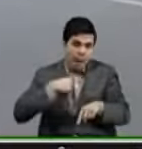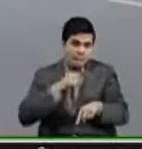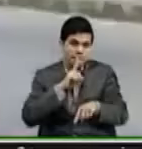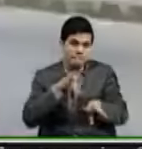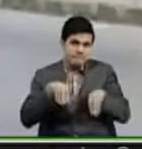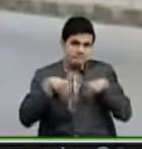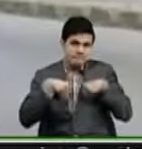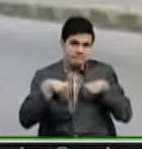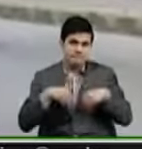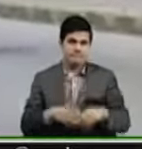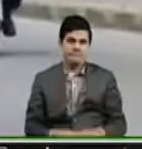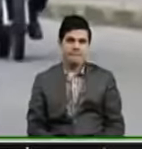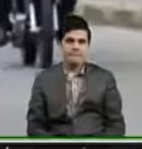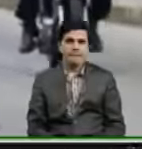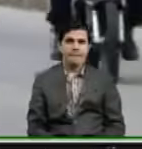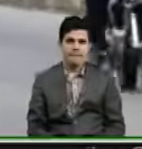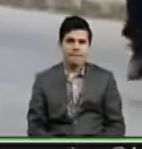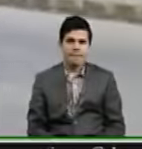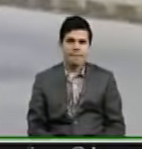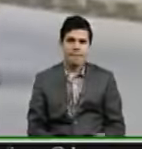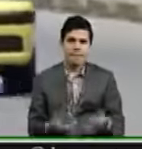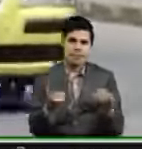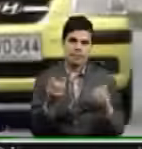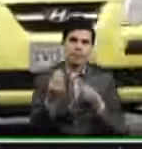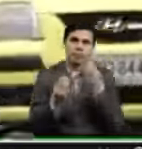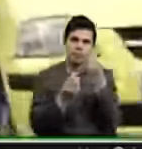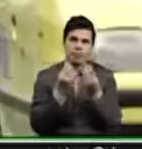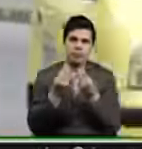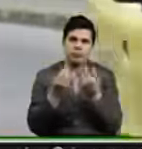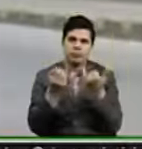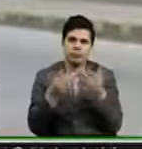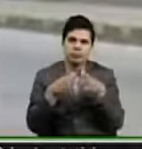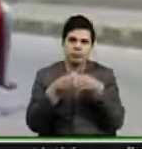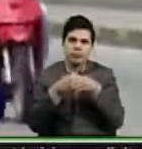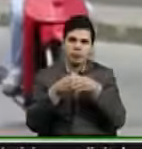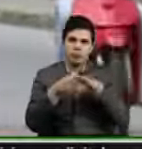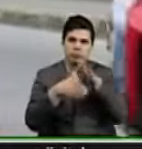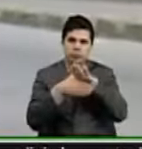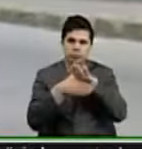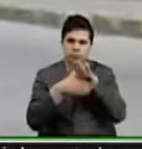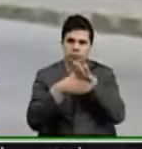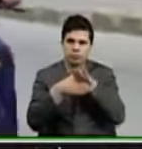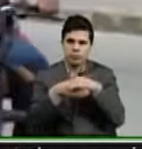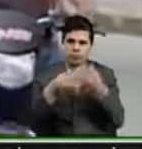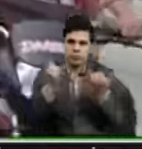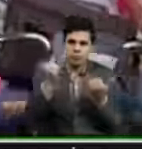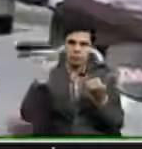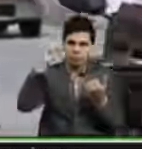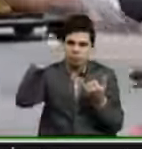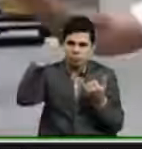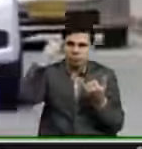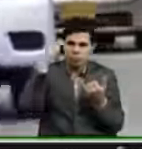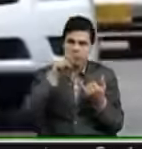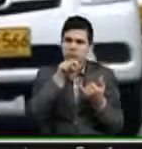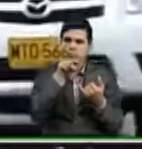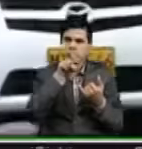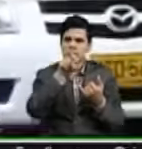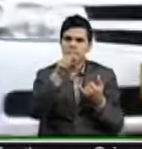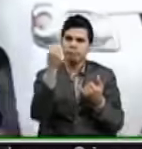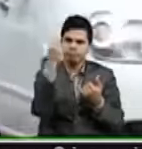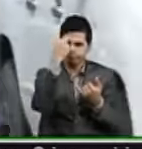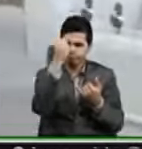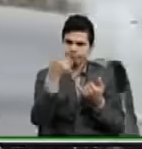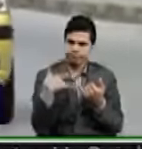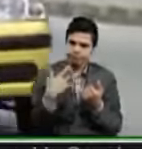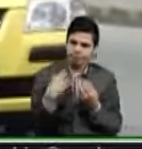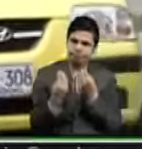Bucaramanga. Ahora el paso a seguir es que los conductores de taxi esperan que el gobierno de Bucaramanga se siente con